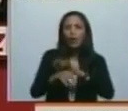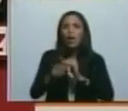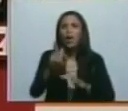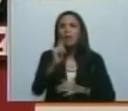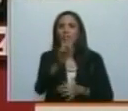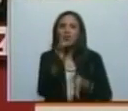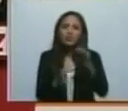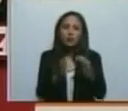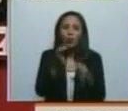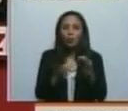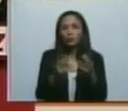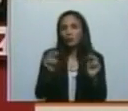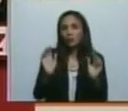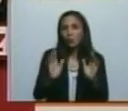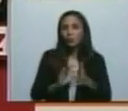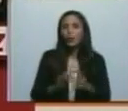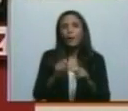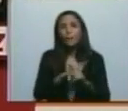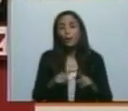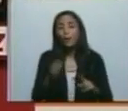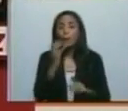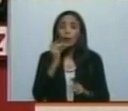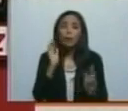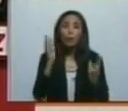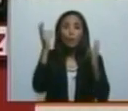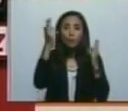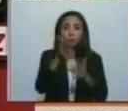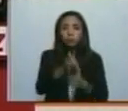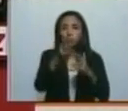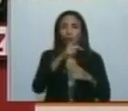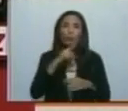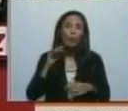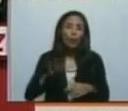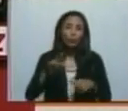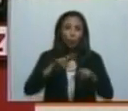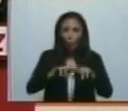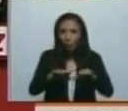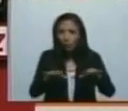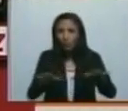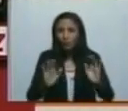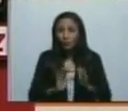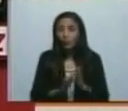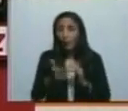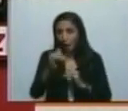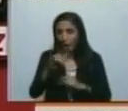Justicia. Pero imaginen que hubieran matado a un niño de eso. Ahí están grabadas